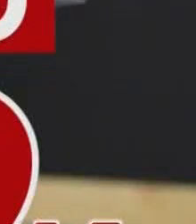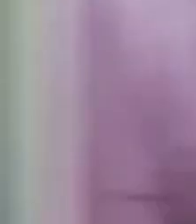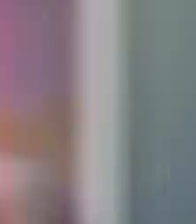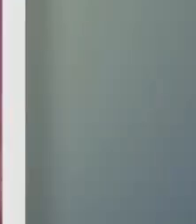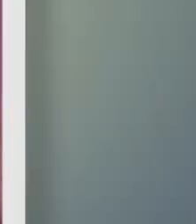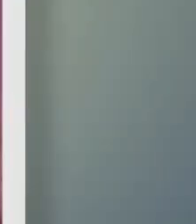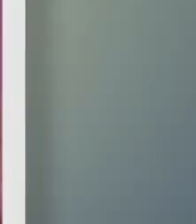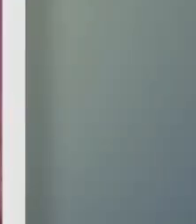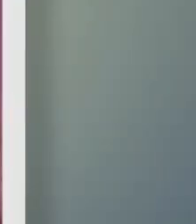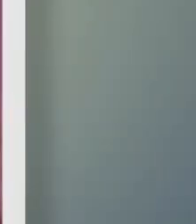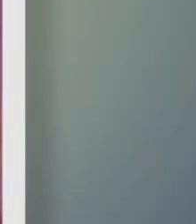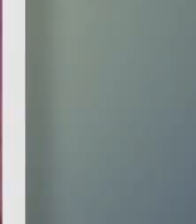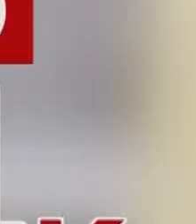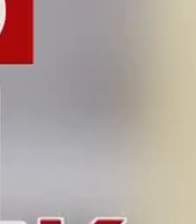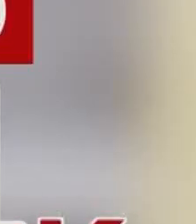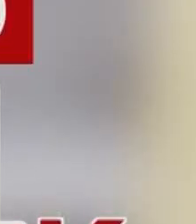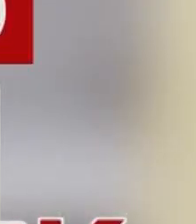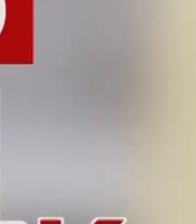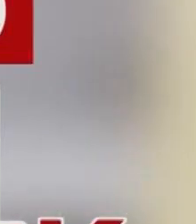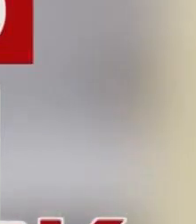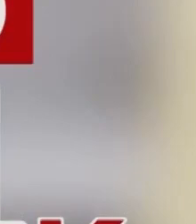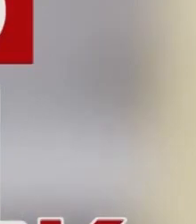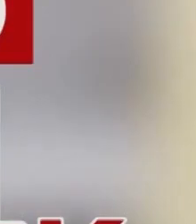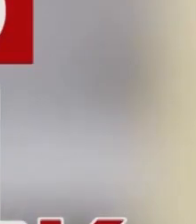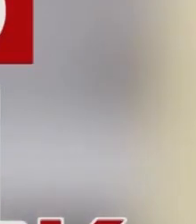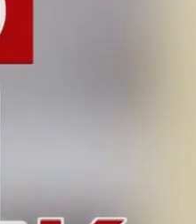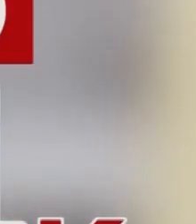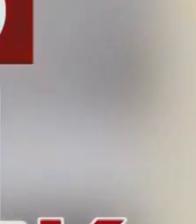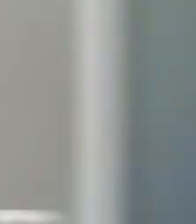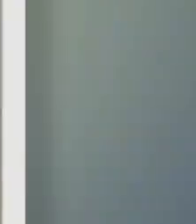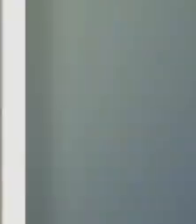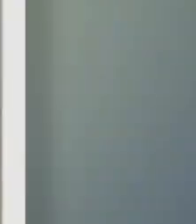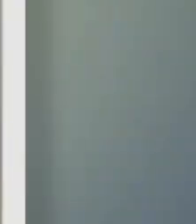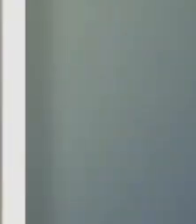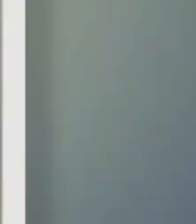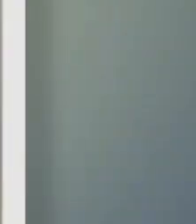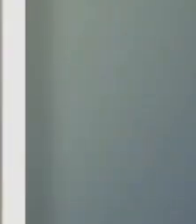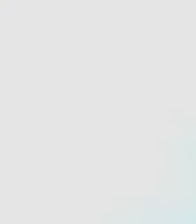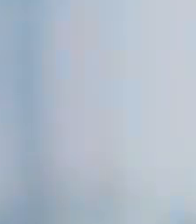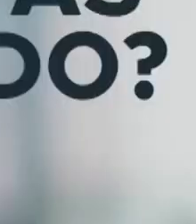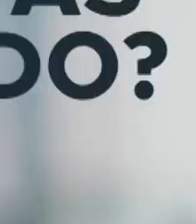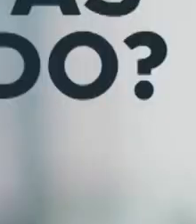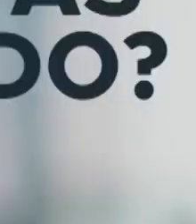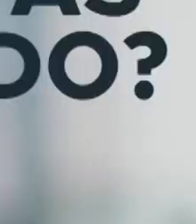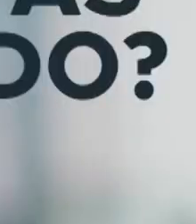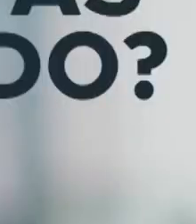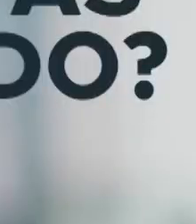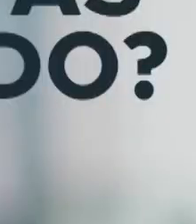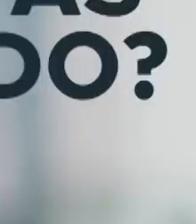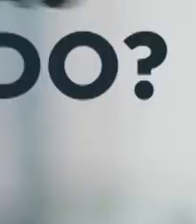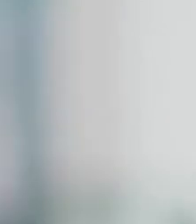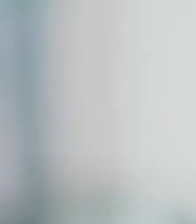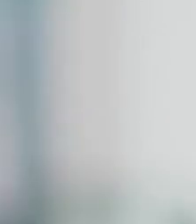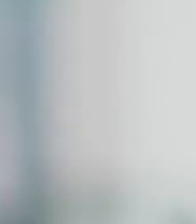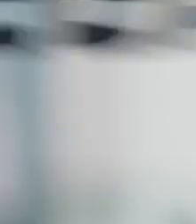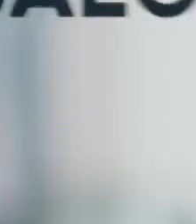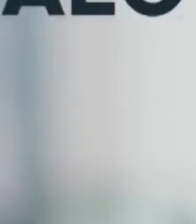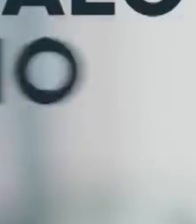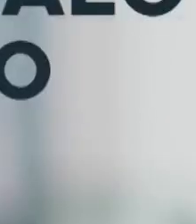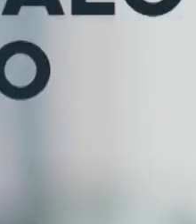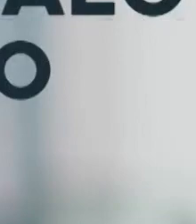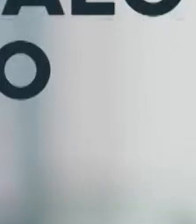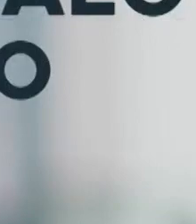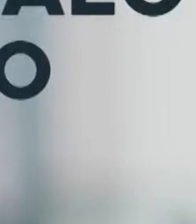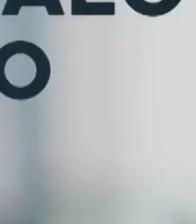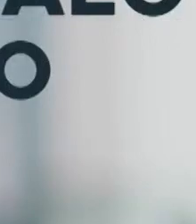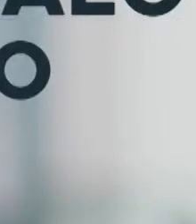pesando 70.6 kilos. Pesaba 104 kilos y ahora estoy en 70. ¿Y tú qué estás esperando? Compruébalo tú